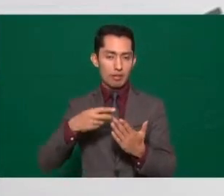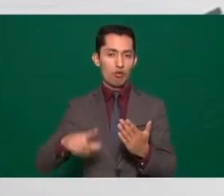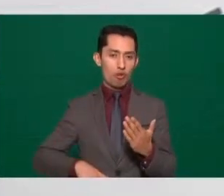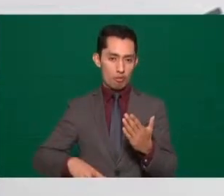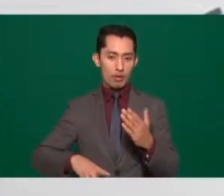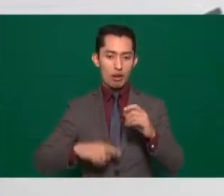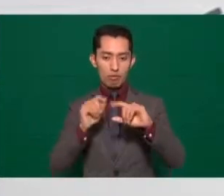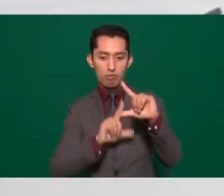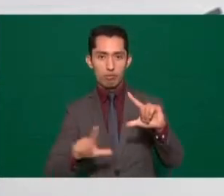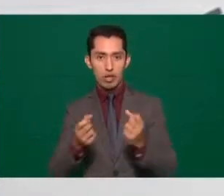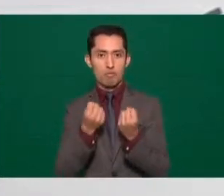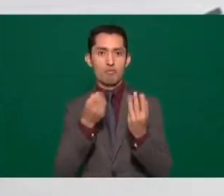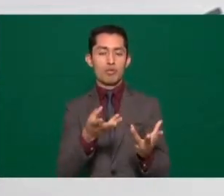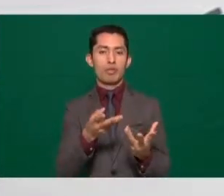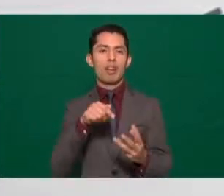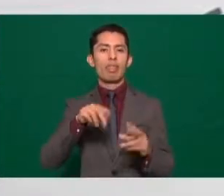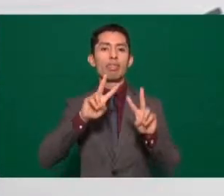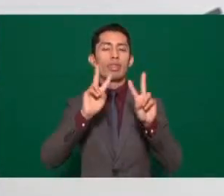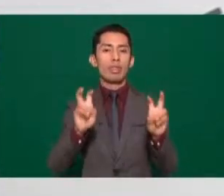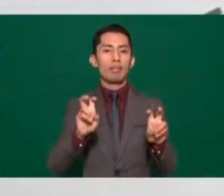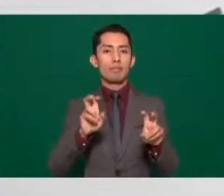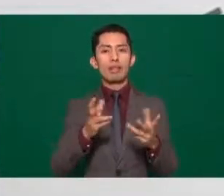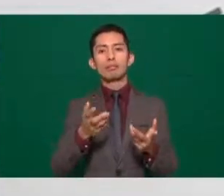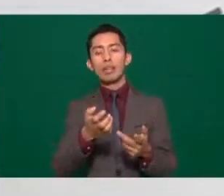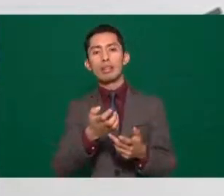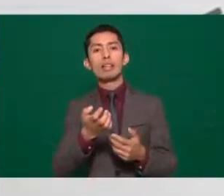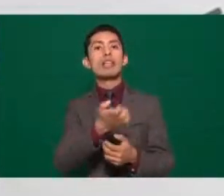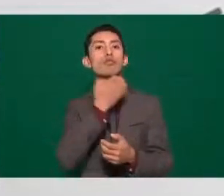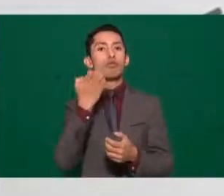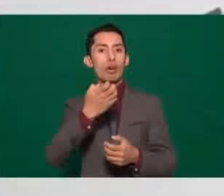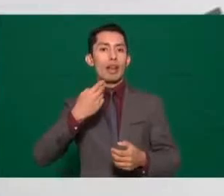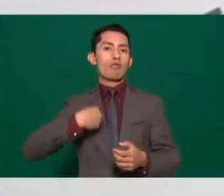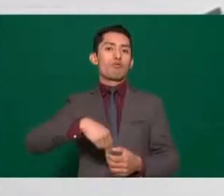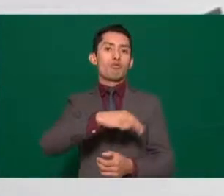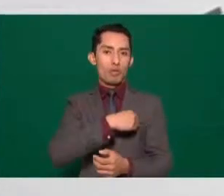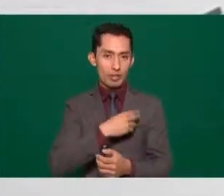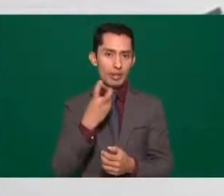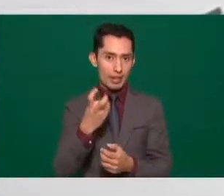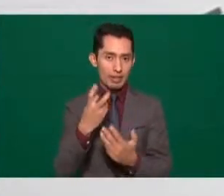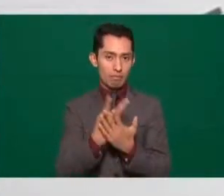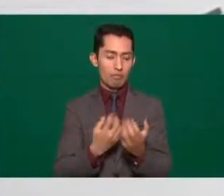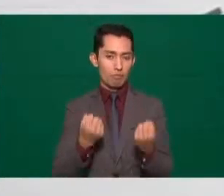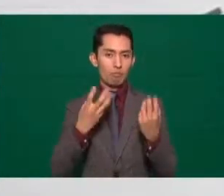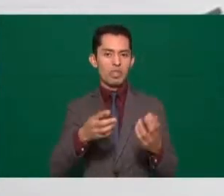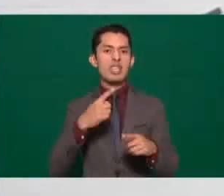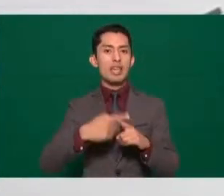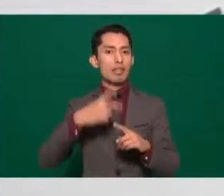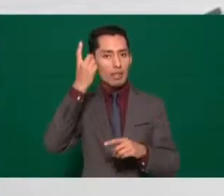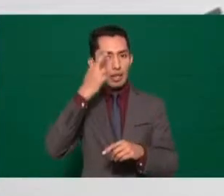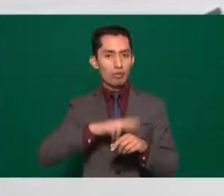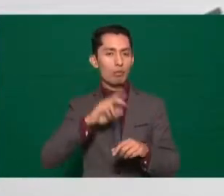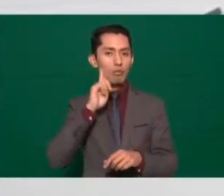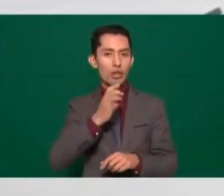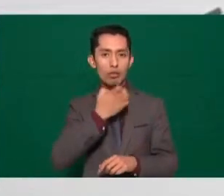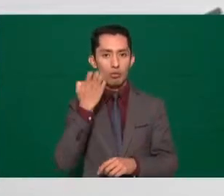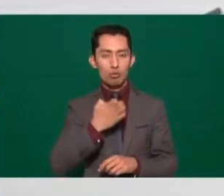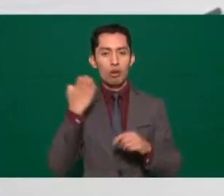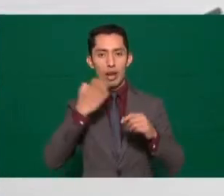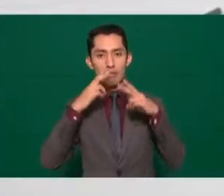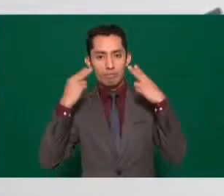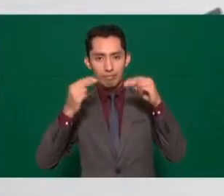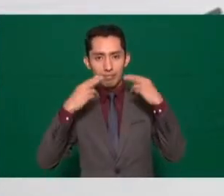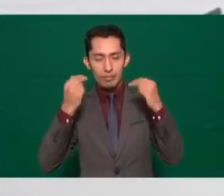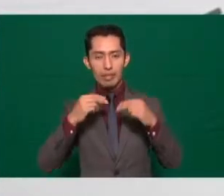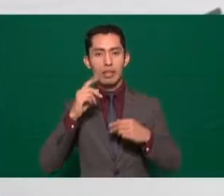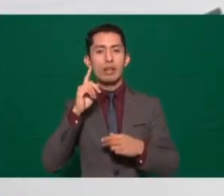de la República. La escuela es nuestra, y me refiero a la directora de la Escuela Primaria Emiliano Zapata,